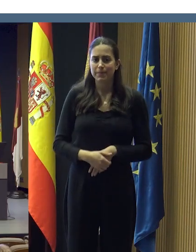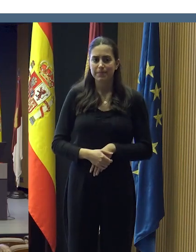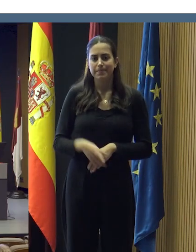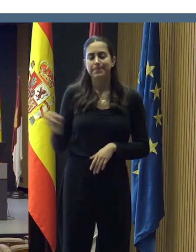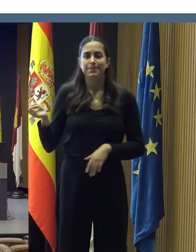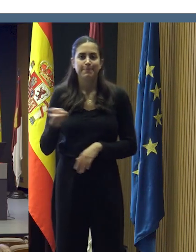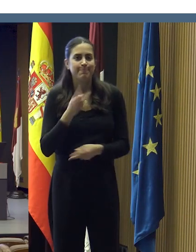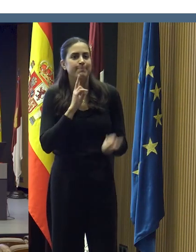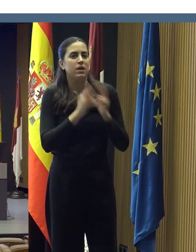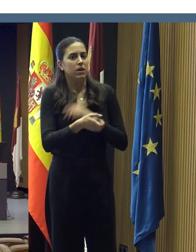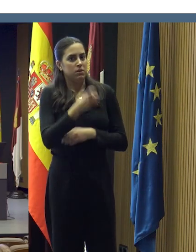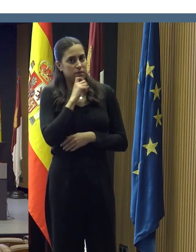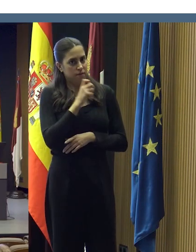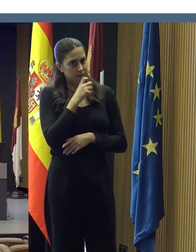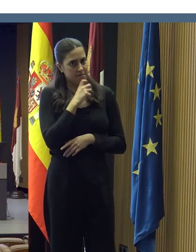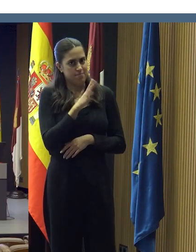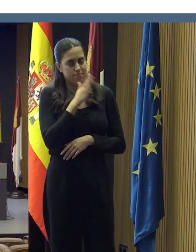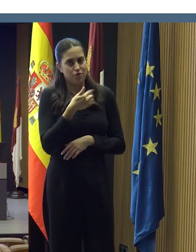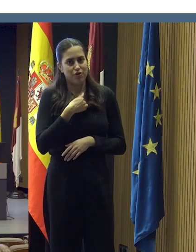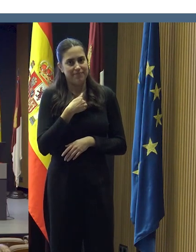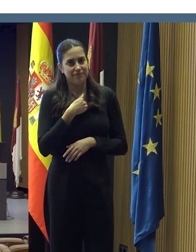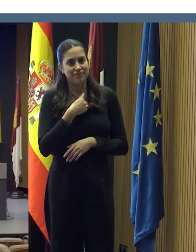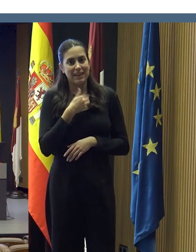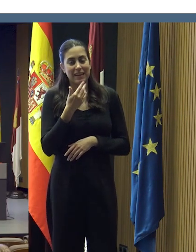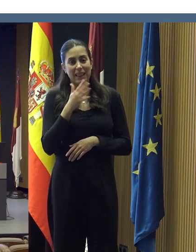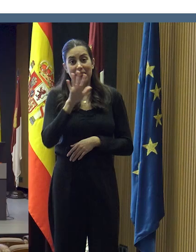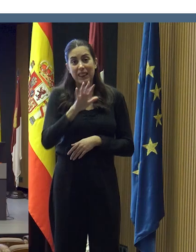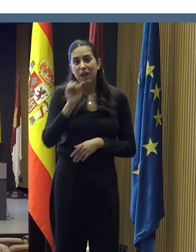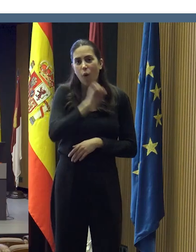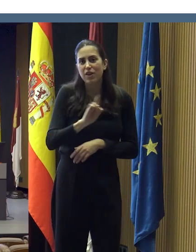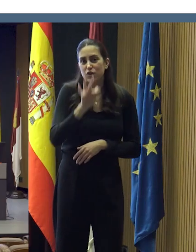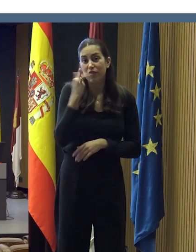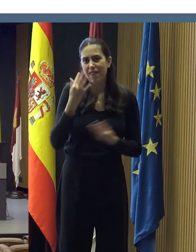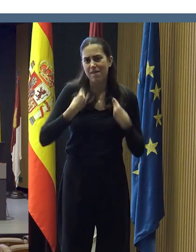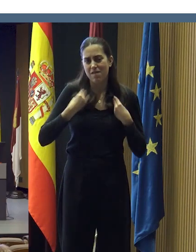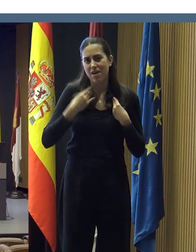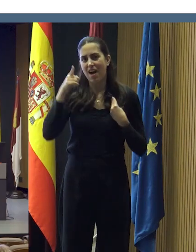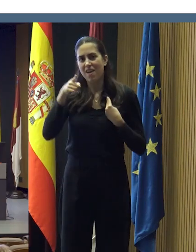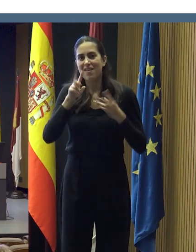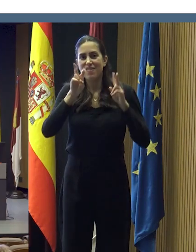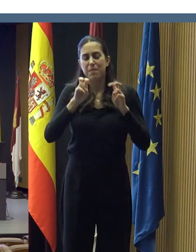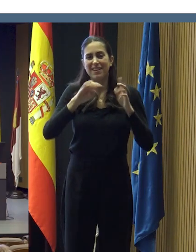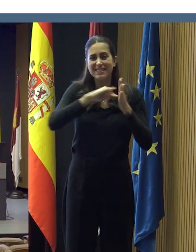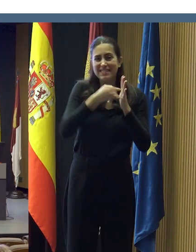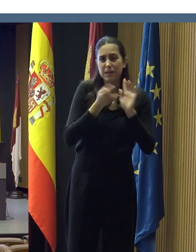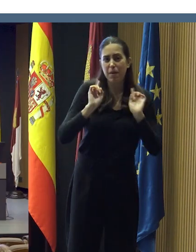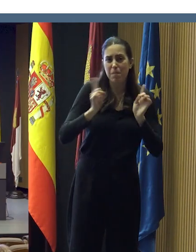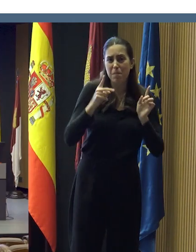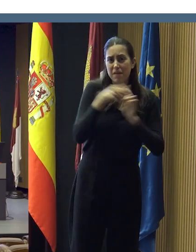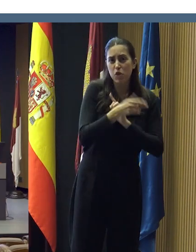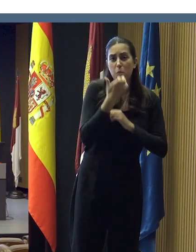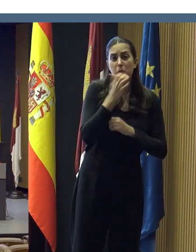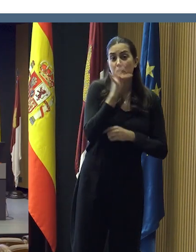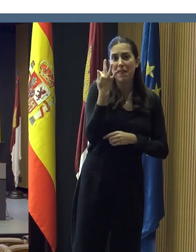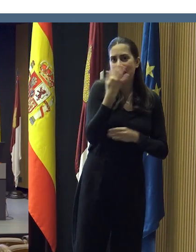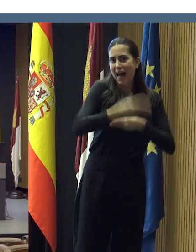eso es muy complejo. Yo he estado 5 años viviendo en Francia y en Francia no se hacen mamografías como sistema de prevención. Y voy a explicar por qué. Cuando